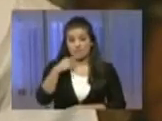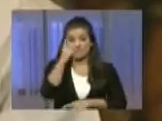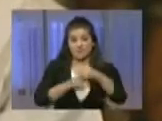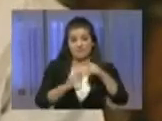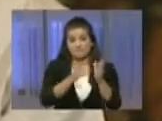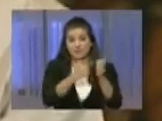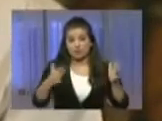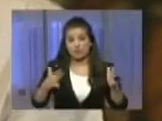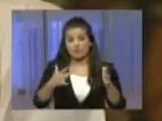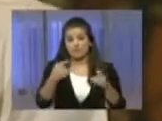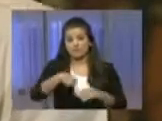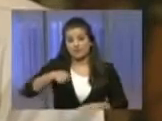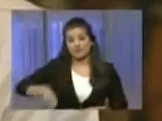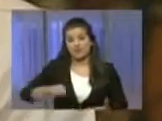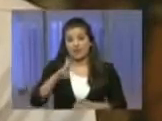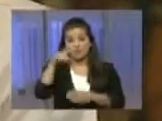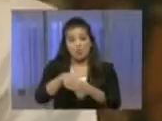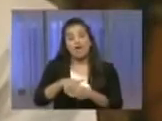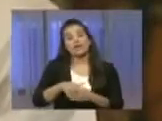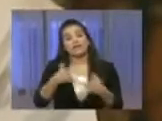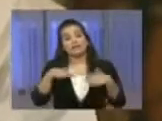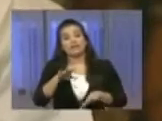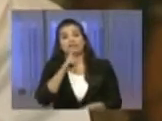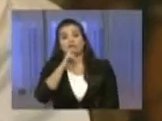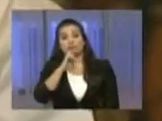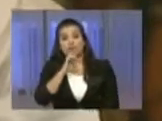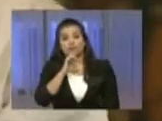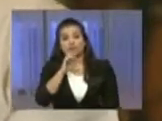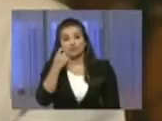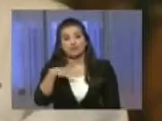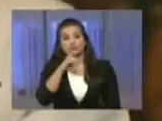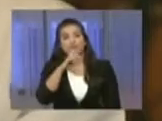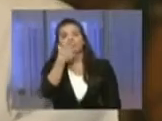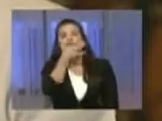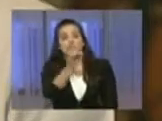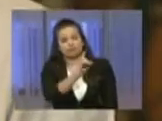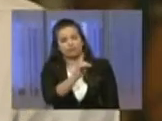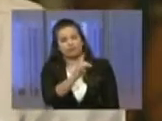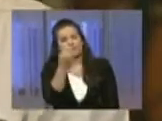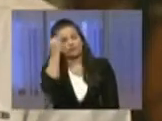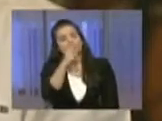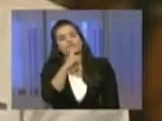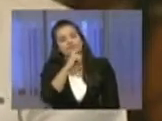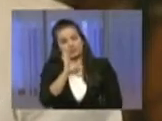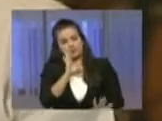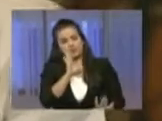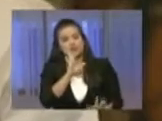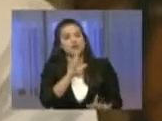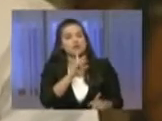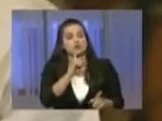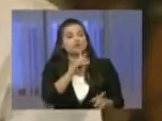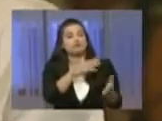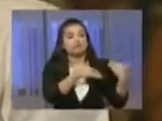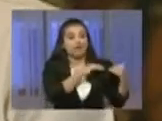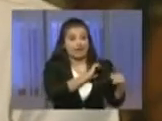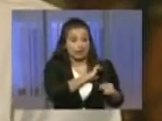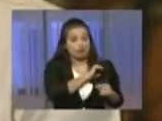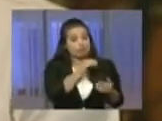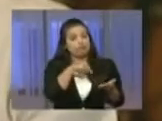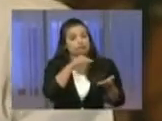república con dificultad no hubiera sido tan fácil tampoco con dificultad se hubiera podido realizar un